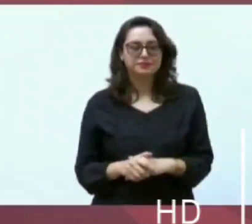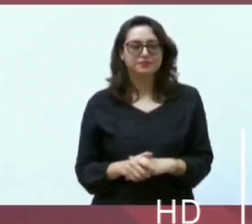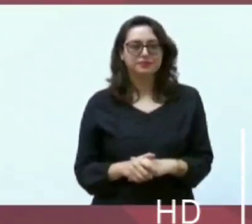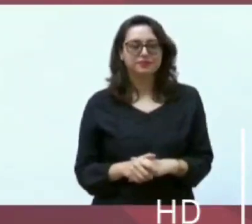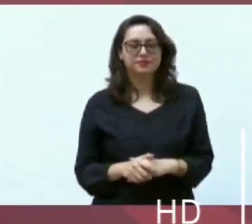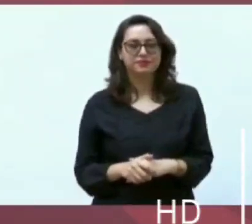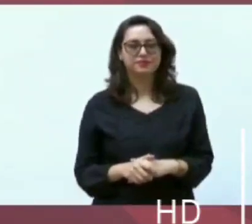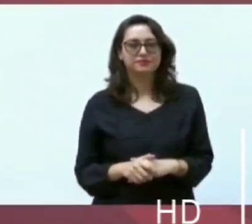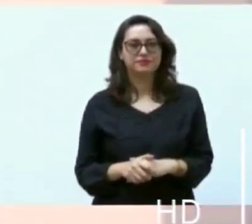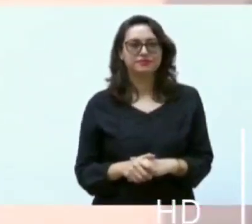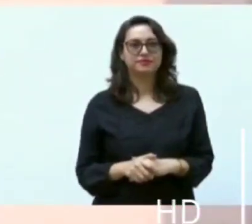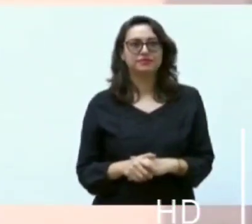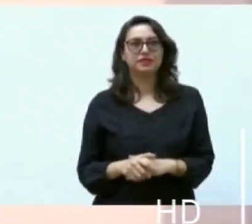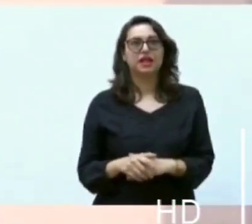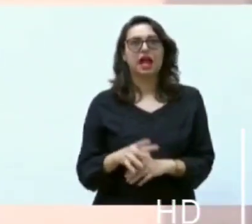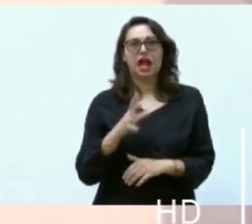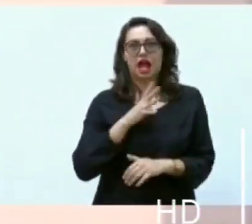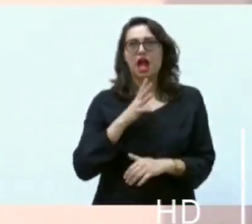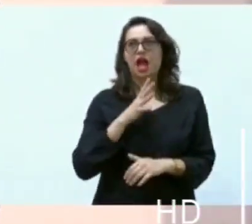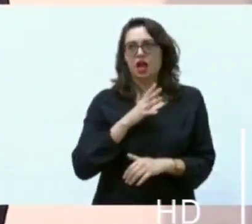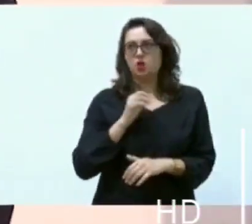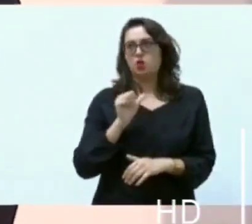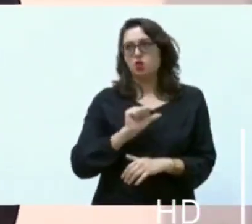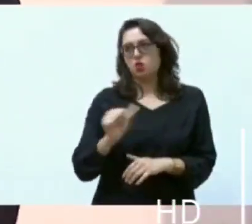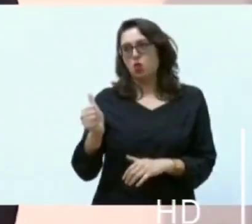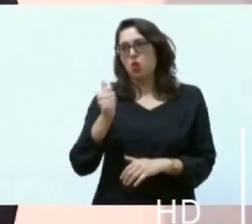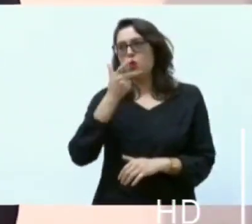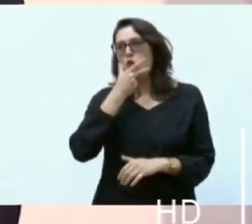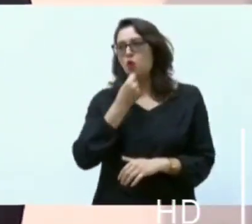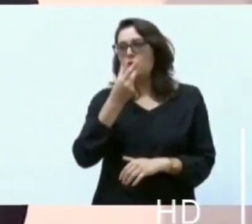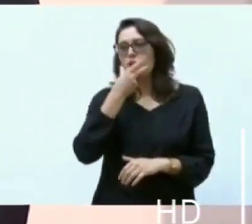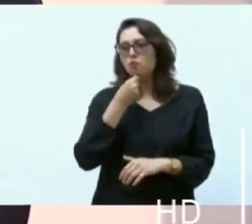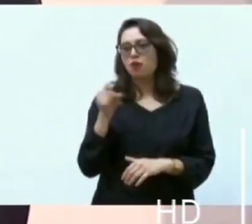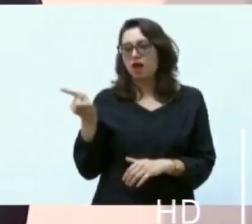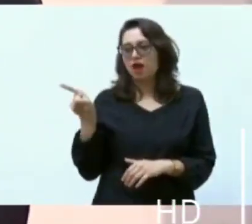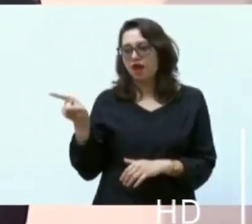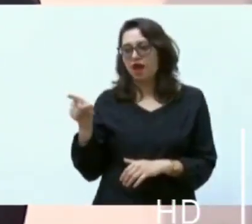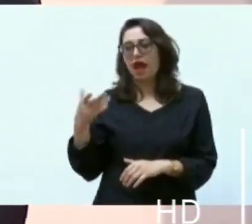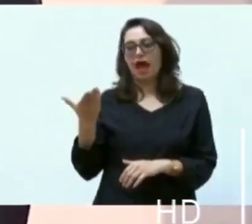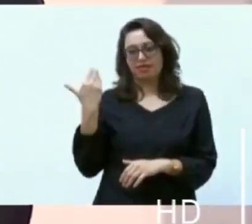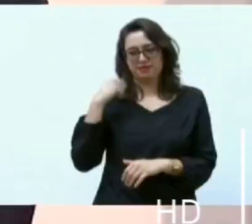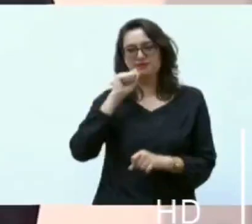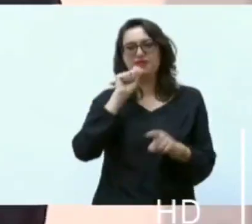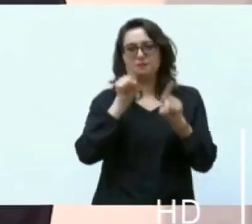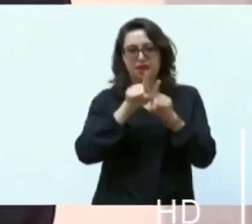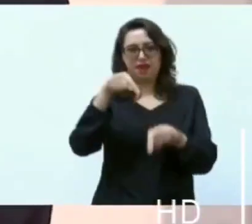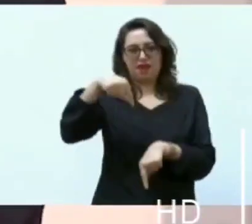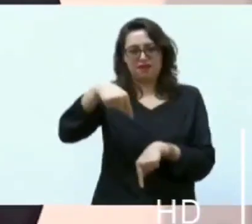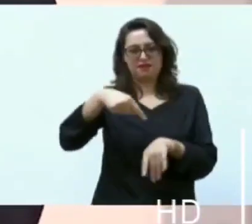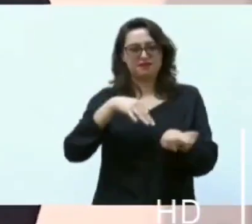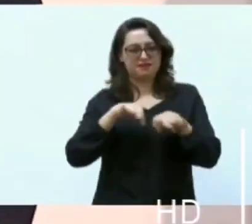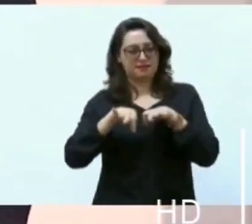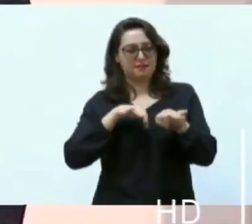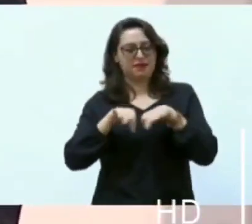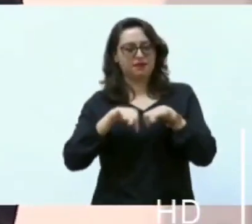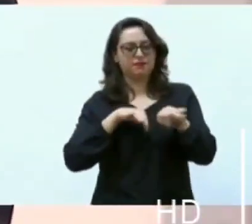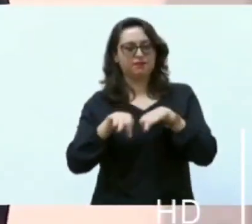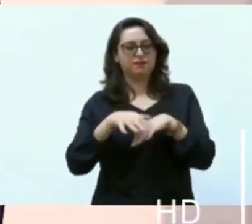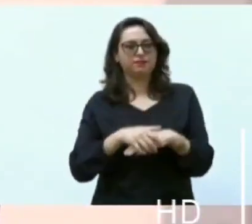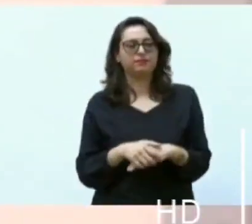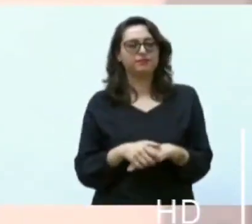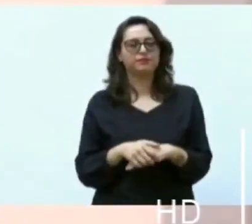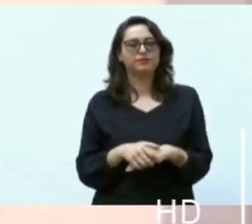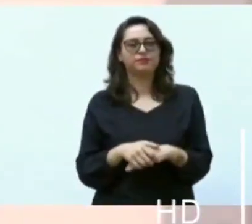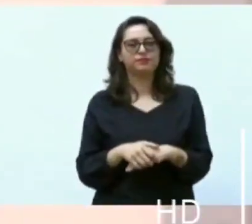Hay un paisano nuestro que se dedicó a trabajar aquí, bueno, el